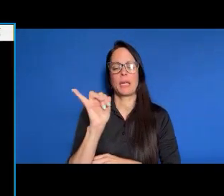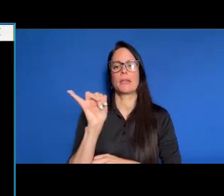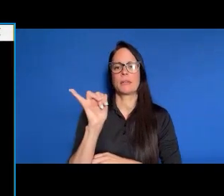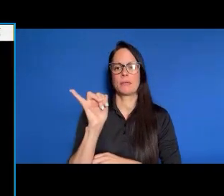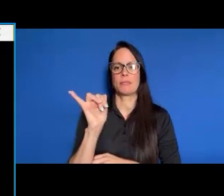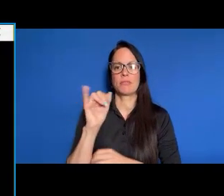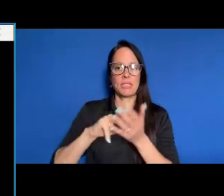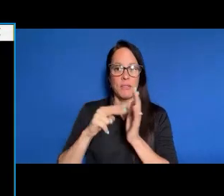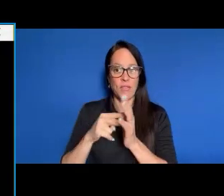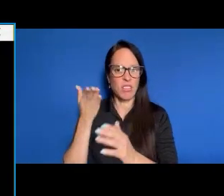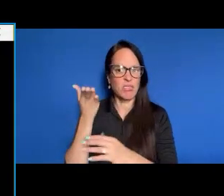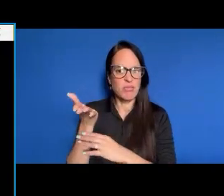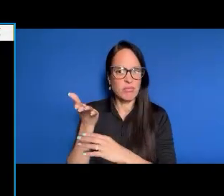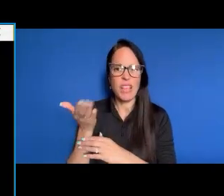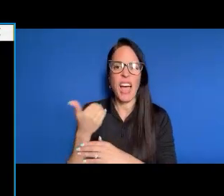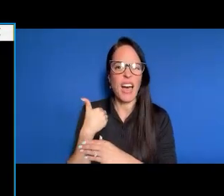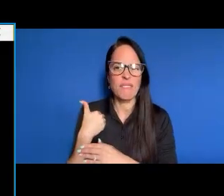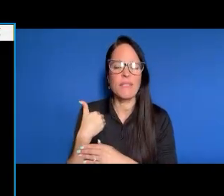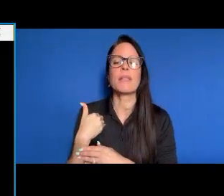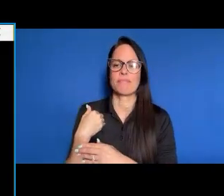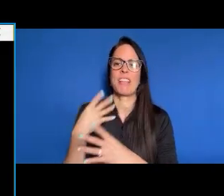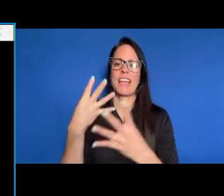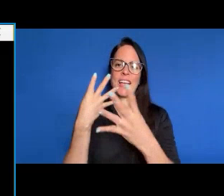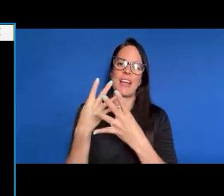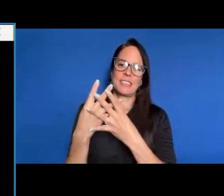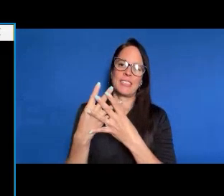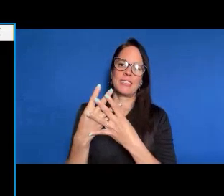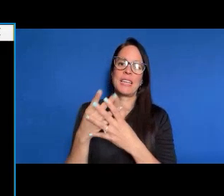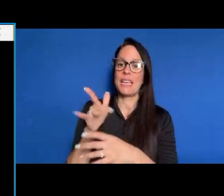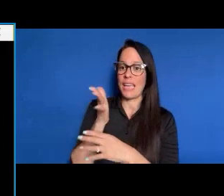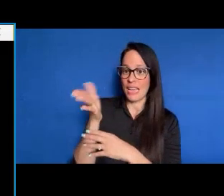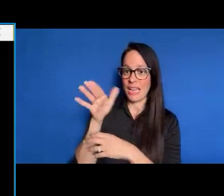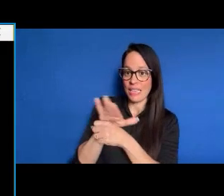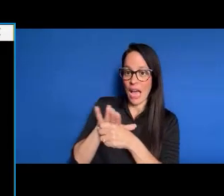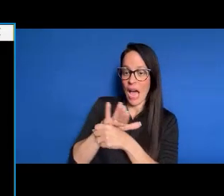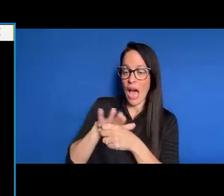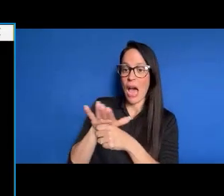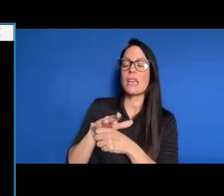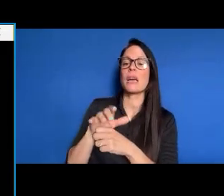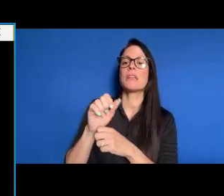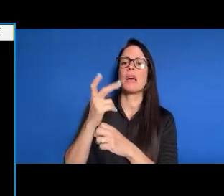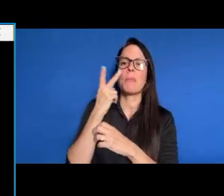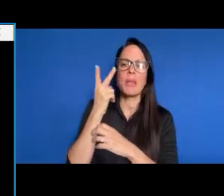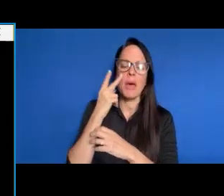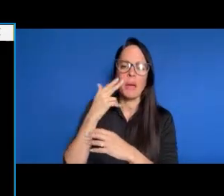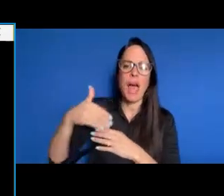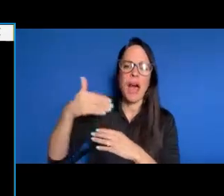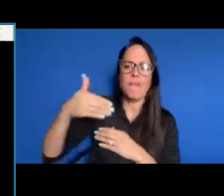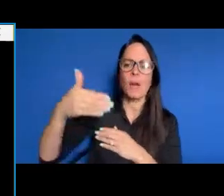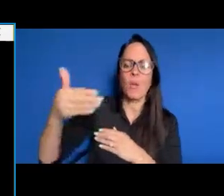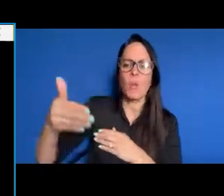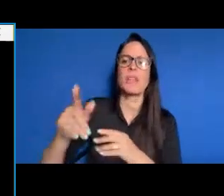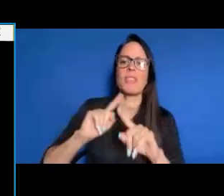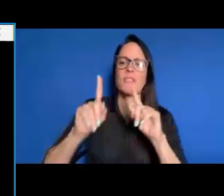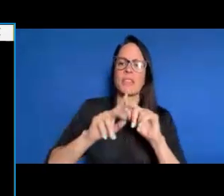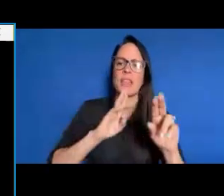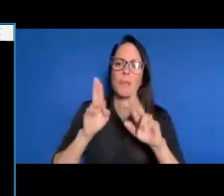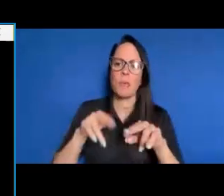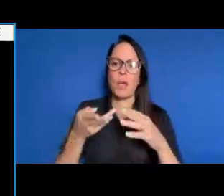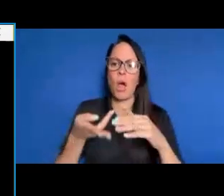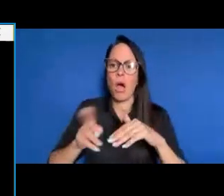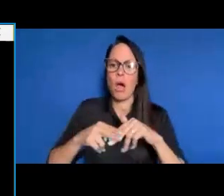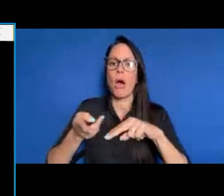correcto. Así que en estos espacios vamos a ver que lo que es la frecuencia de eventos de sobredosis reportados aumenta. Mientras más